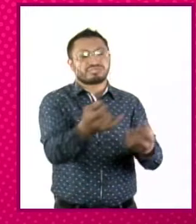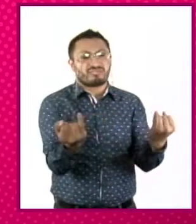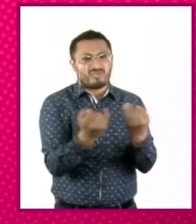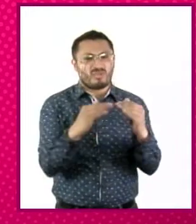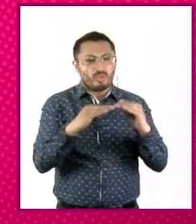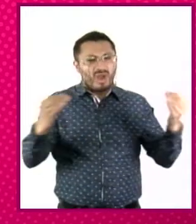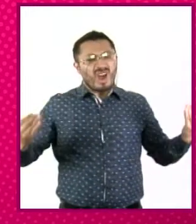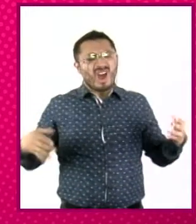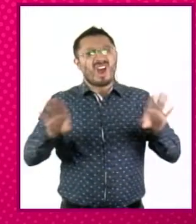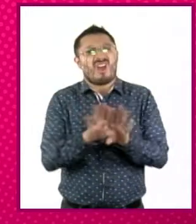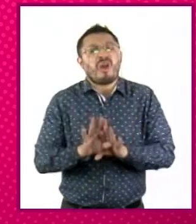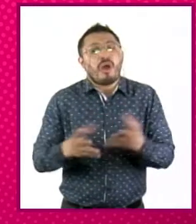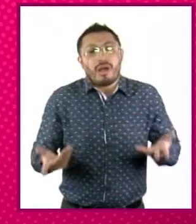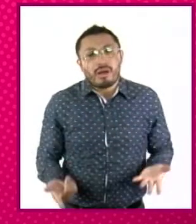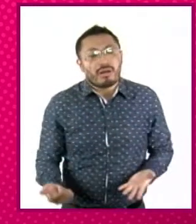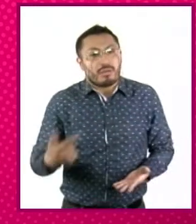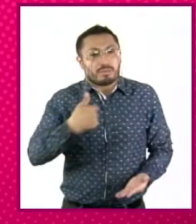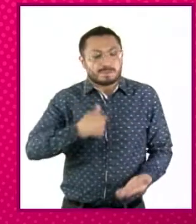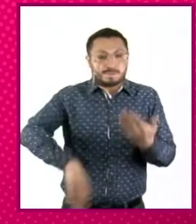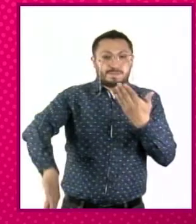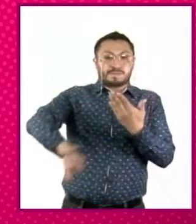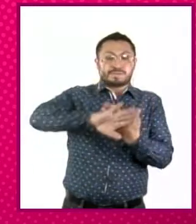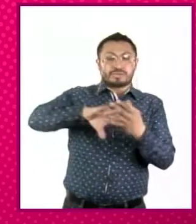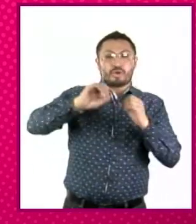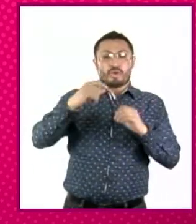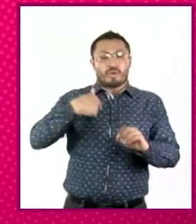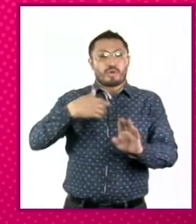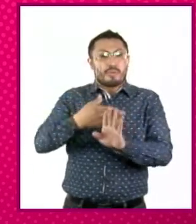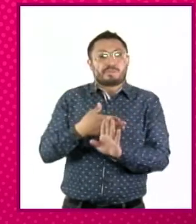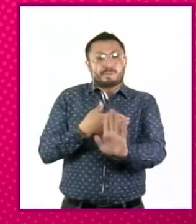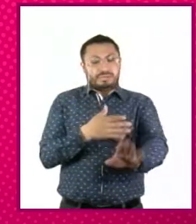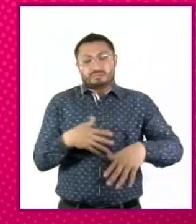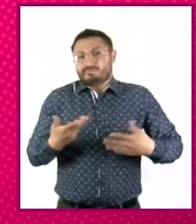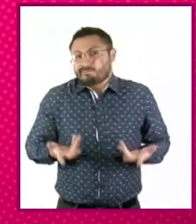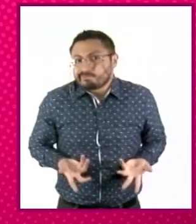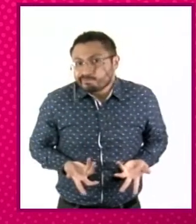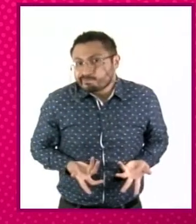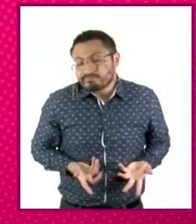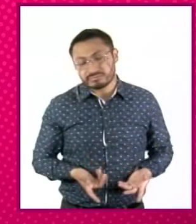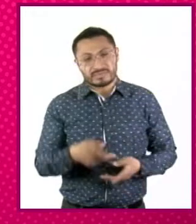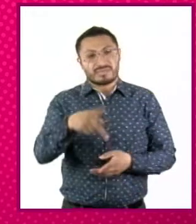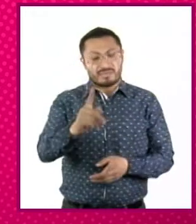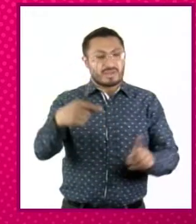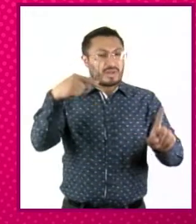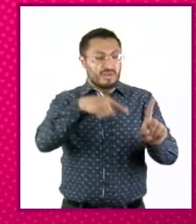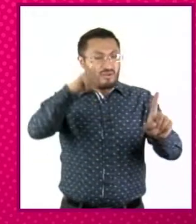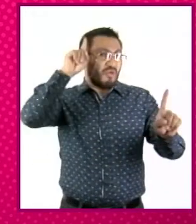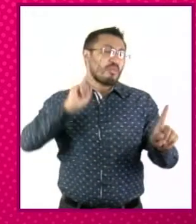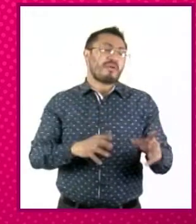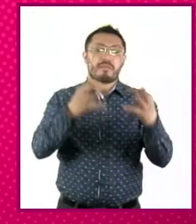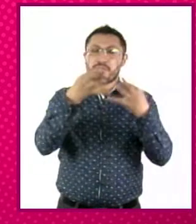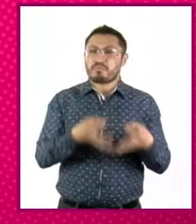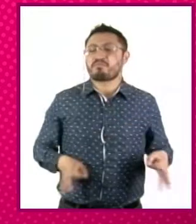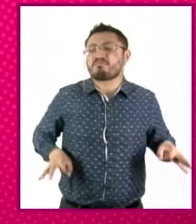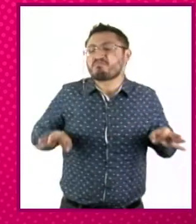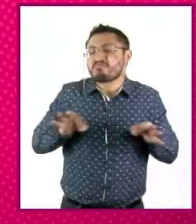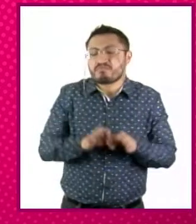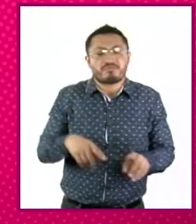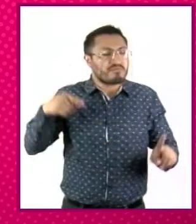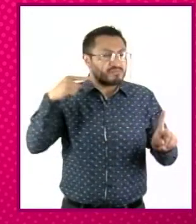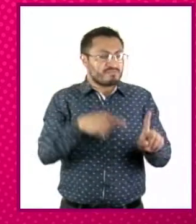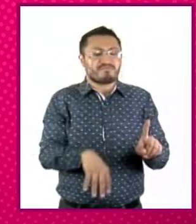sentido, ¿no? Porque a las mujeres no se les trataba igual que a los hombres. Pero hubo una mujer muy importante, Olympe de Gouges,